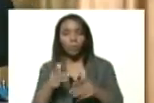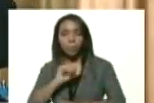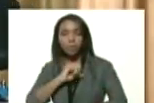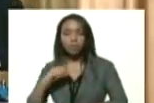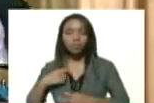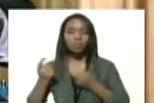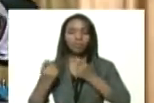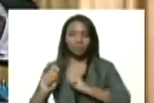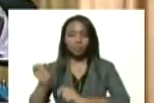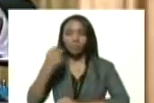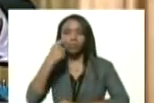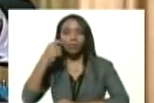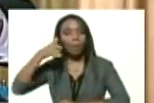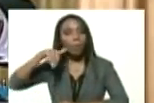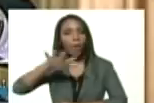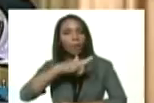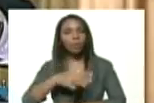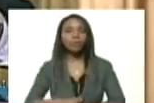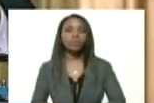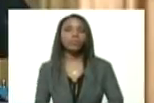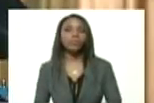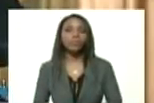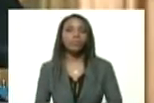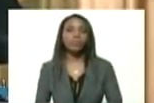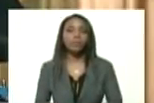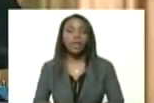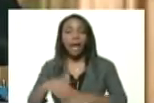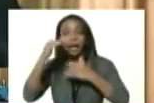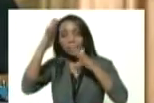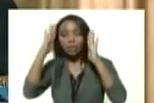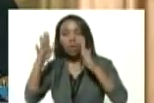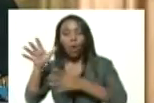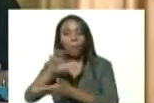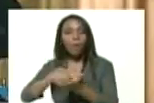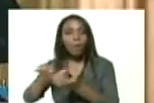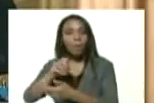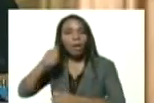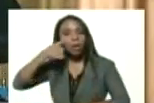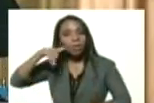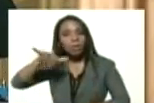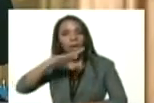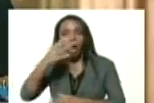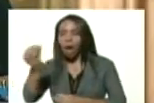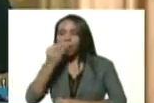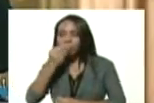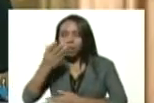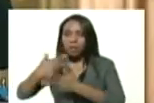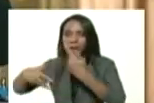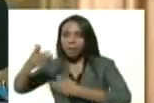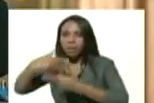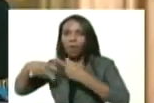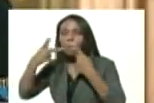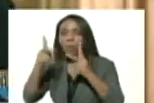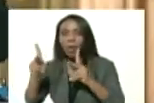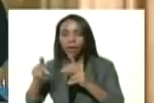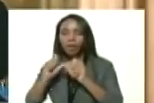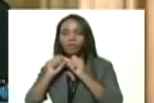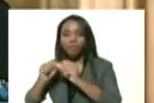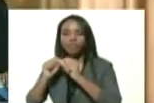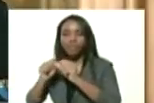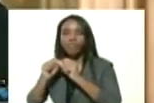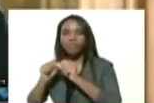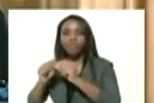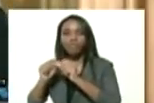tratamientos para el pueblo y atender los problemas del pueblo de alimentos de servicio público permanente